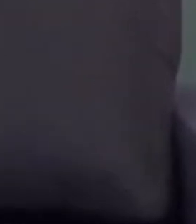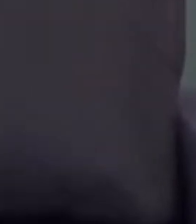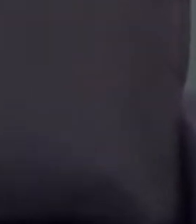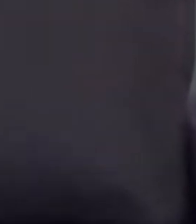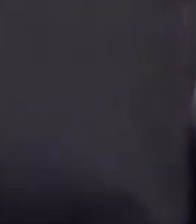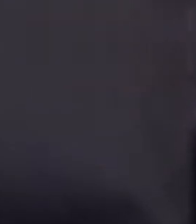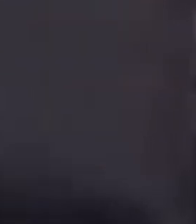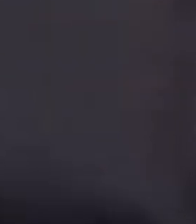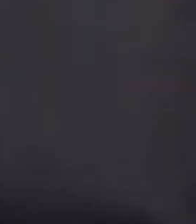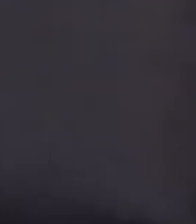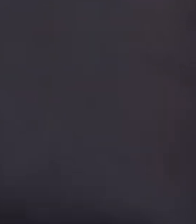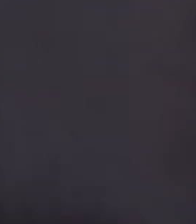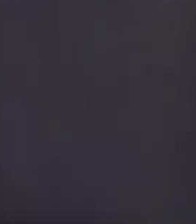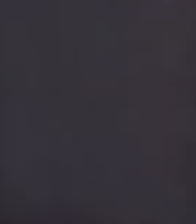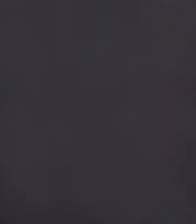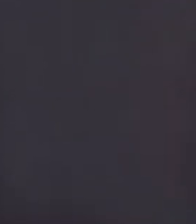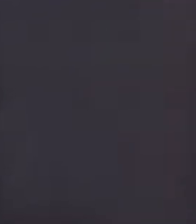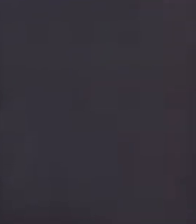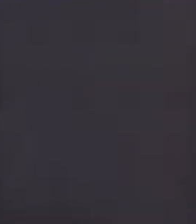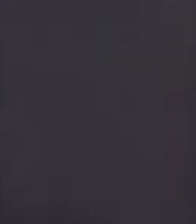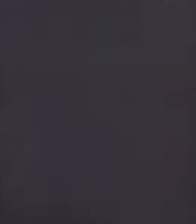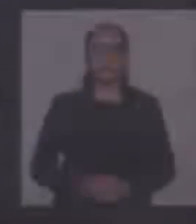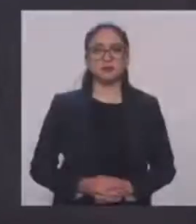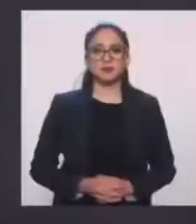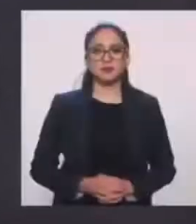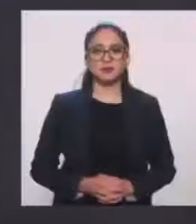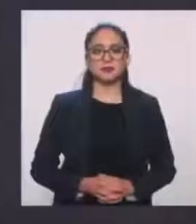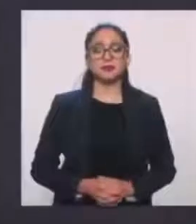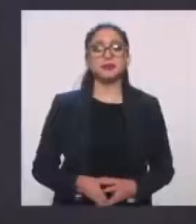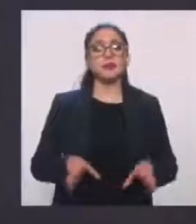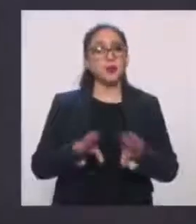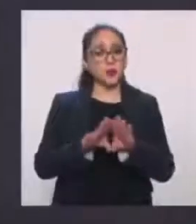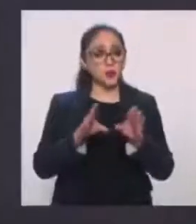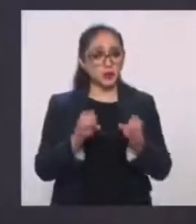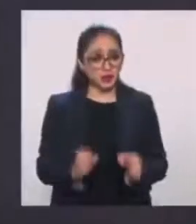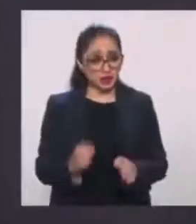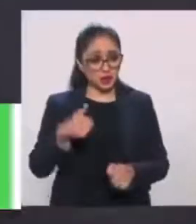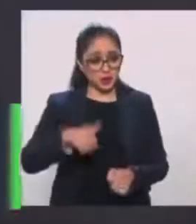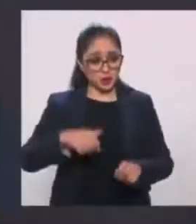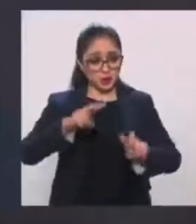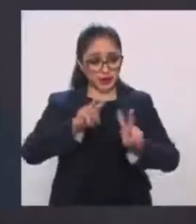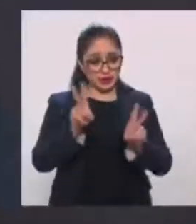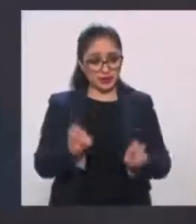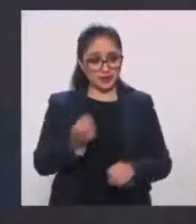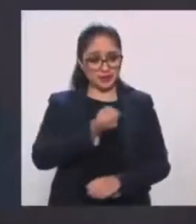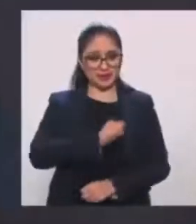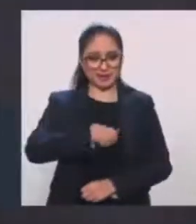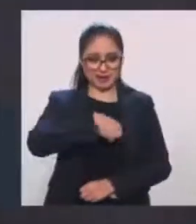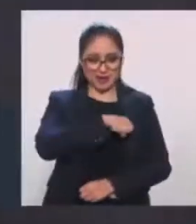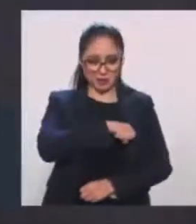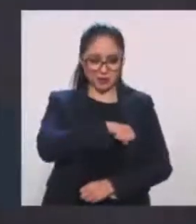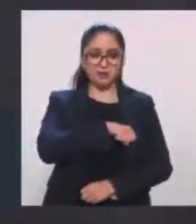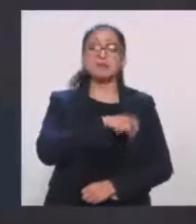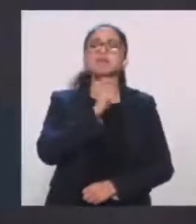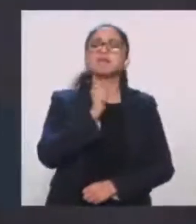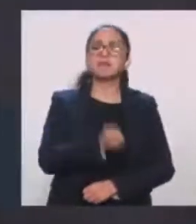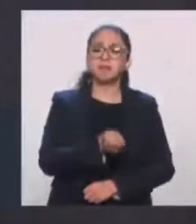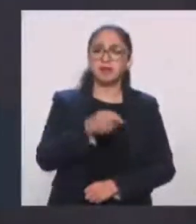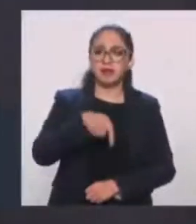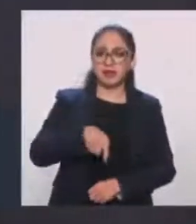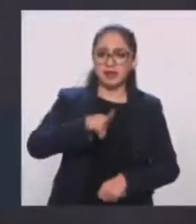¿Cómo están? Qué bueno que están con nosotros en nuestra sección de salud hoy en casa, porque es un día muy importante. Este martes se